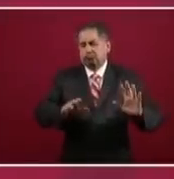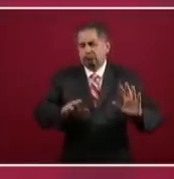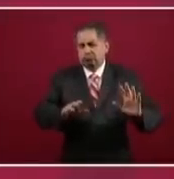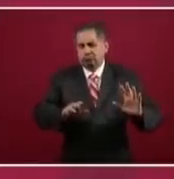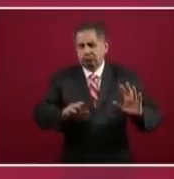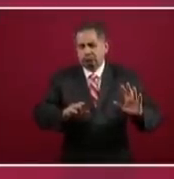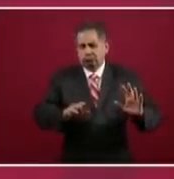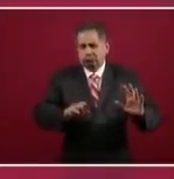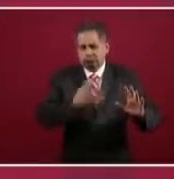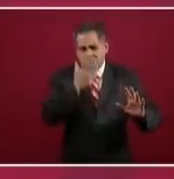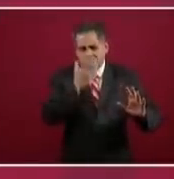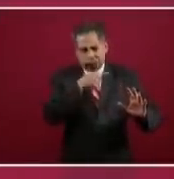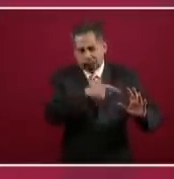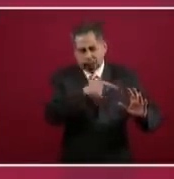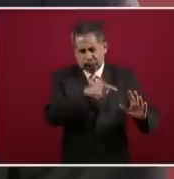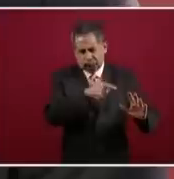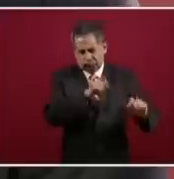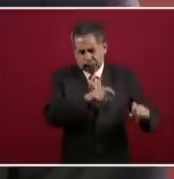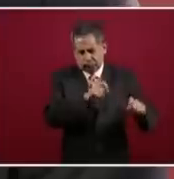convencionales